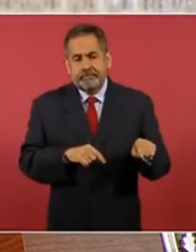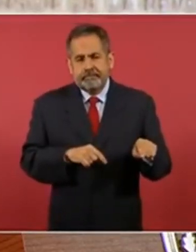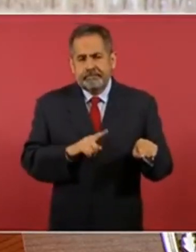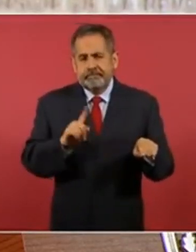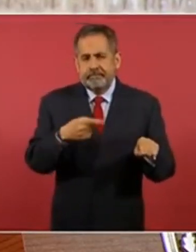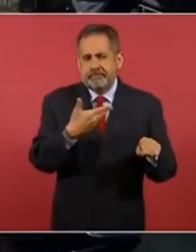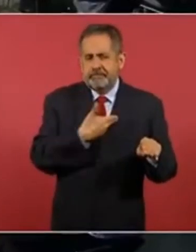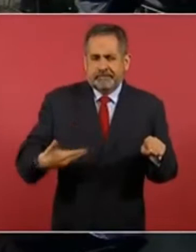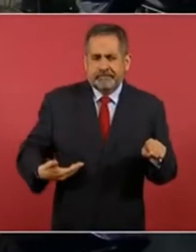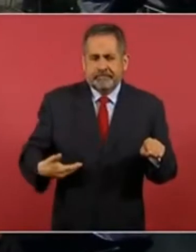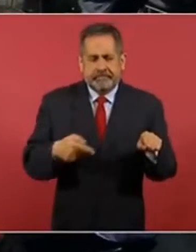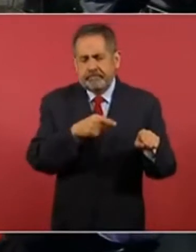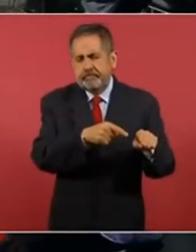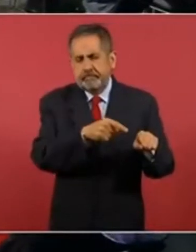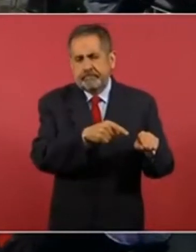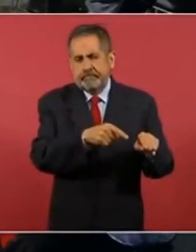presidente